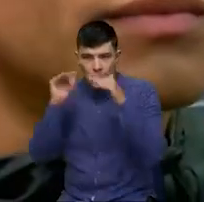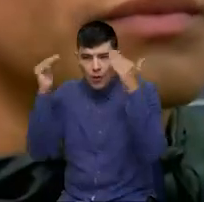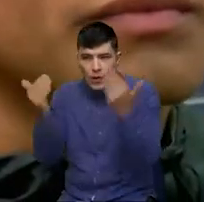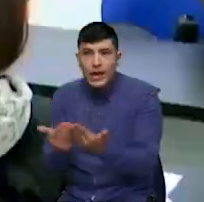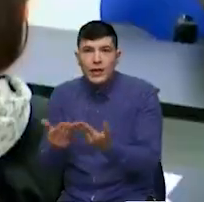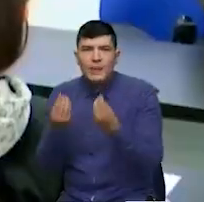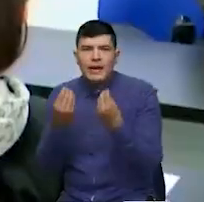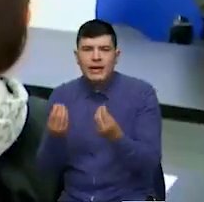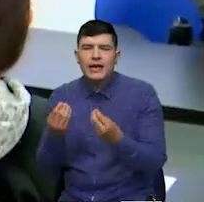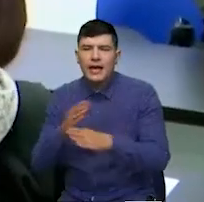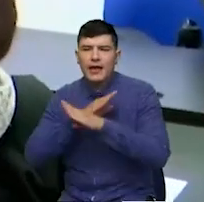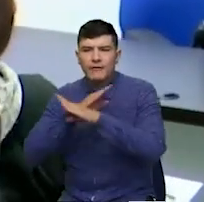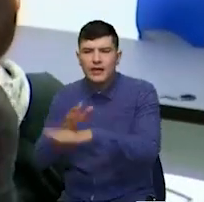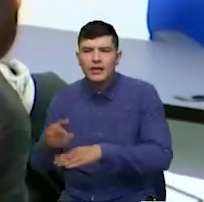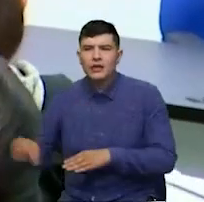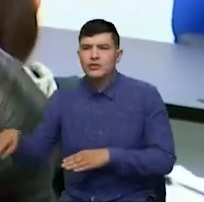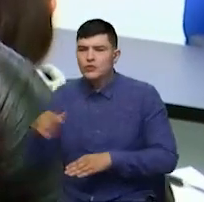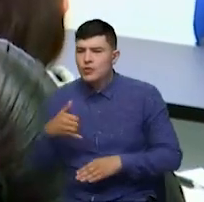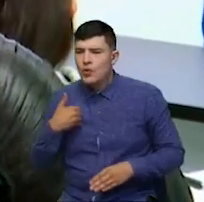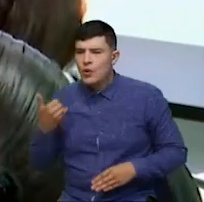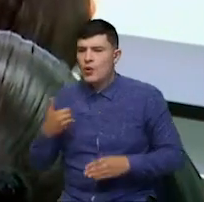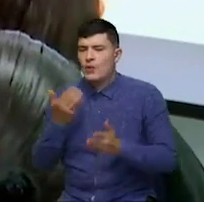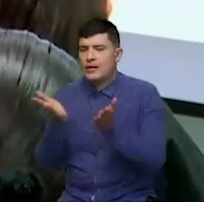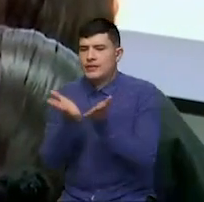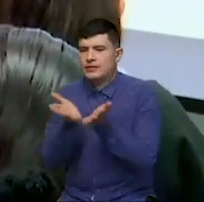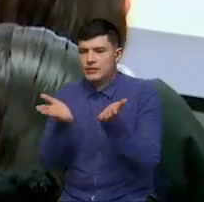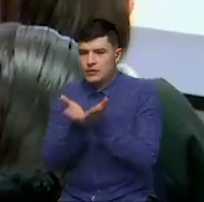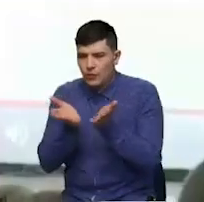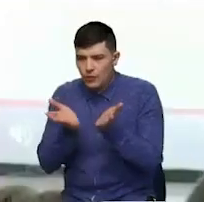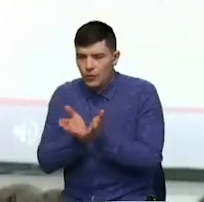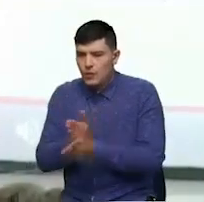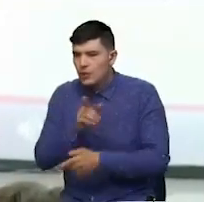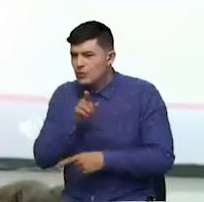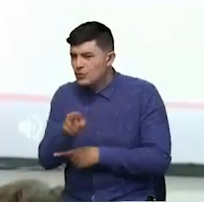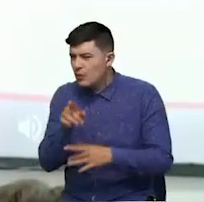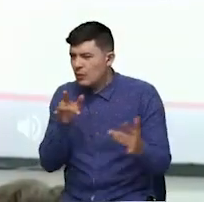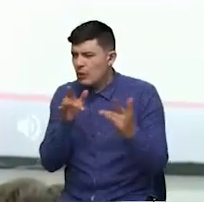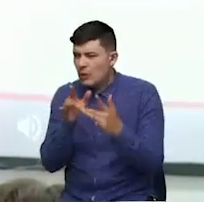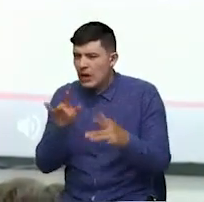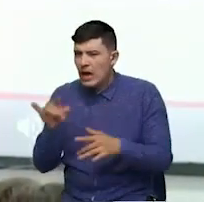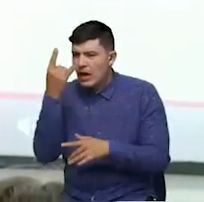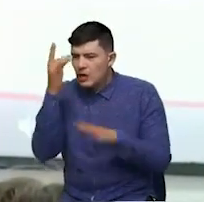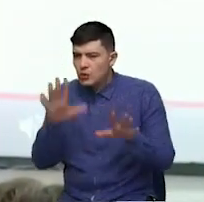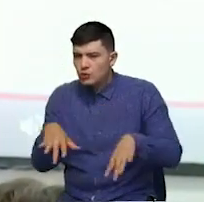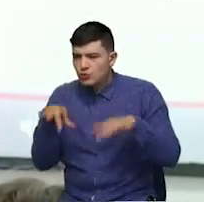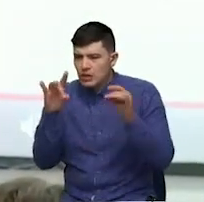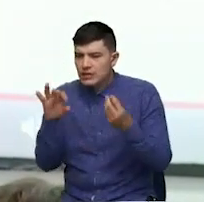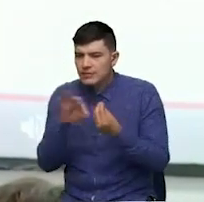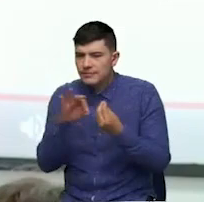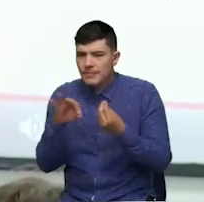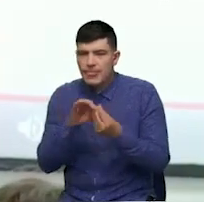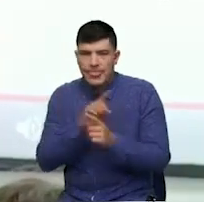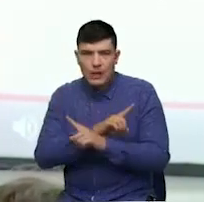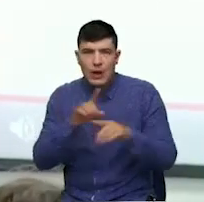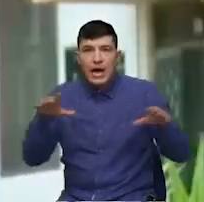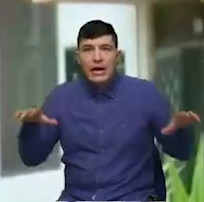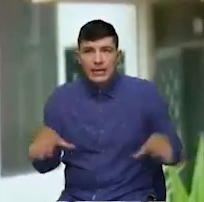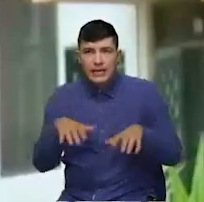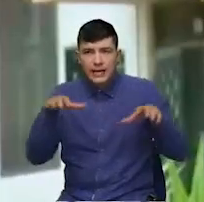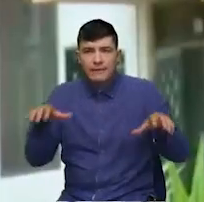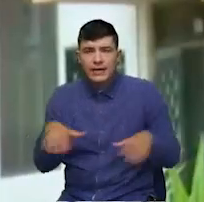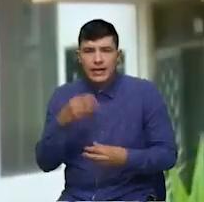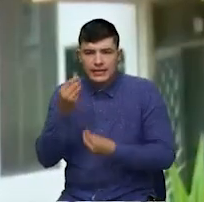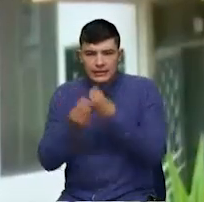los adolescentes, a los jóvenes que están estudiando, de estar en contacto con las sustancias psicoactivas. La actividad se ha hecho de